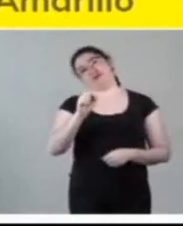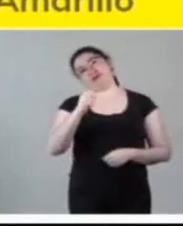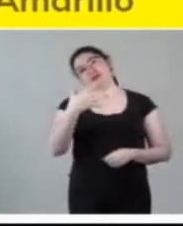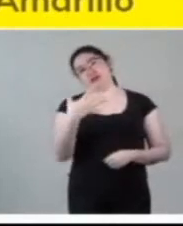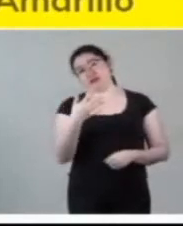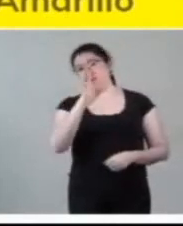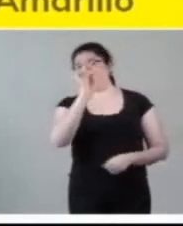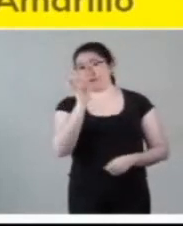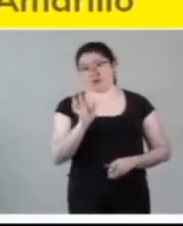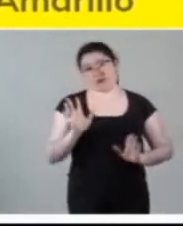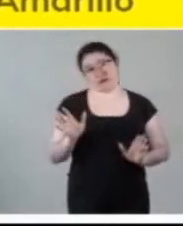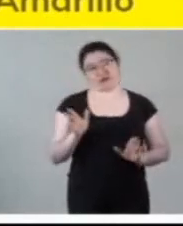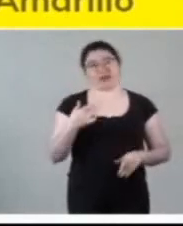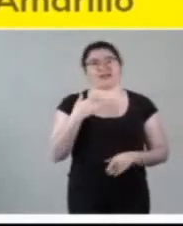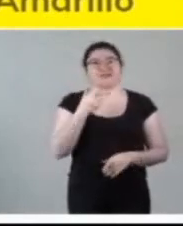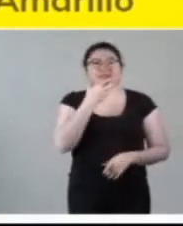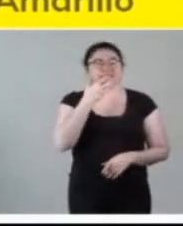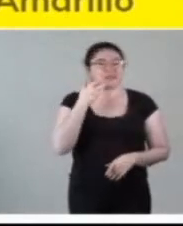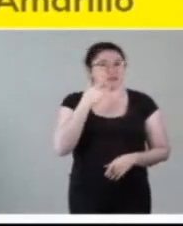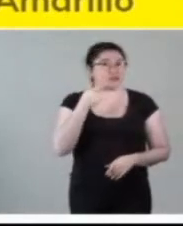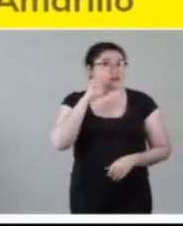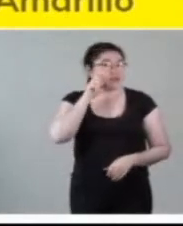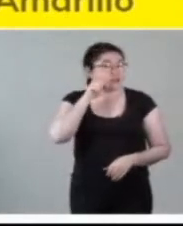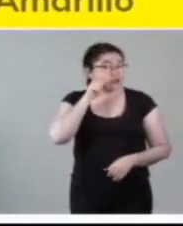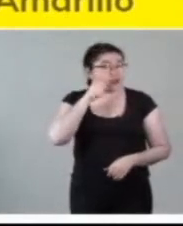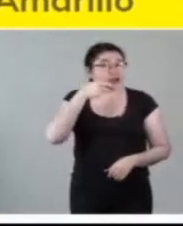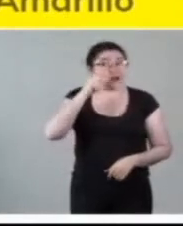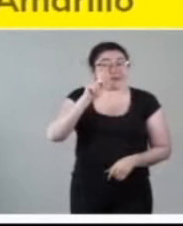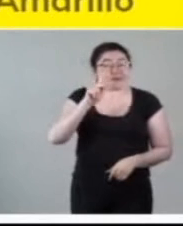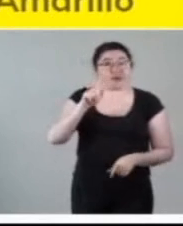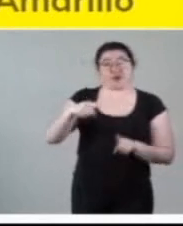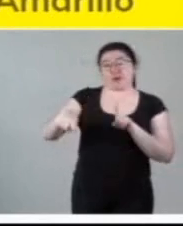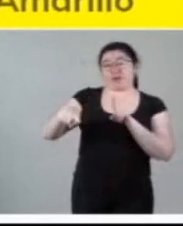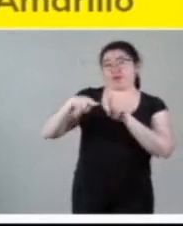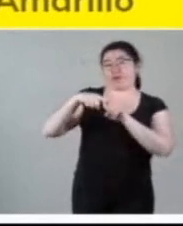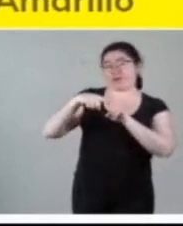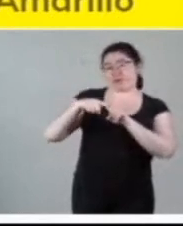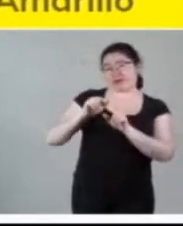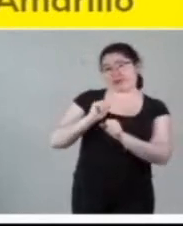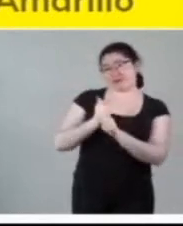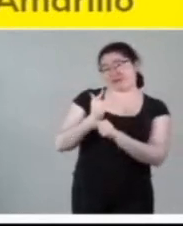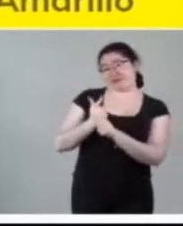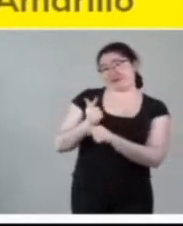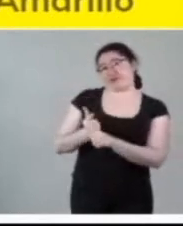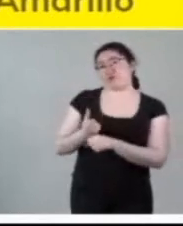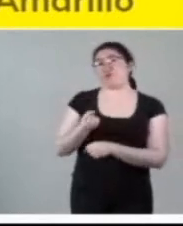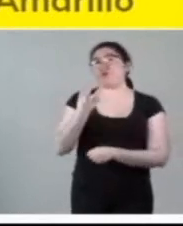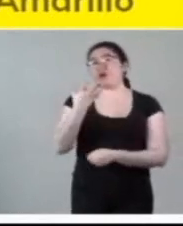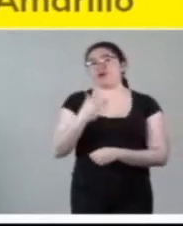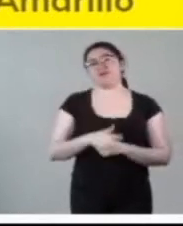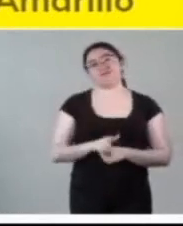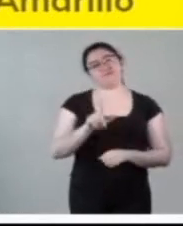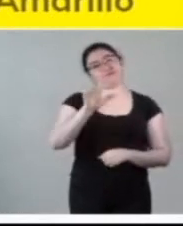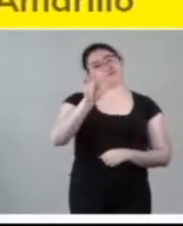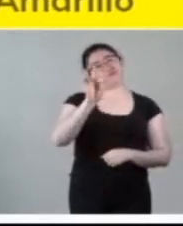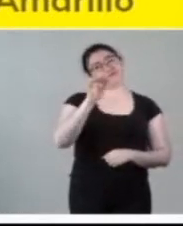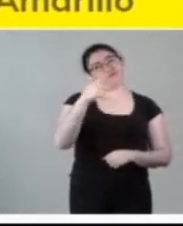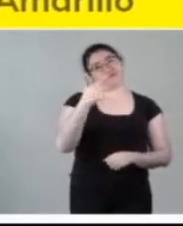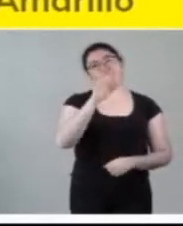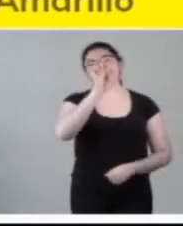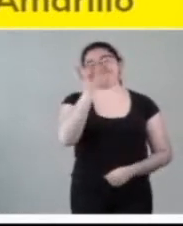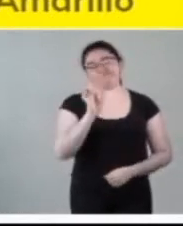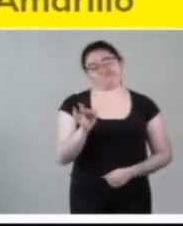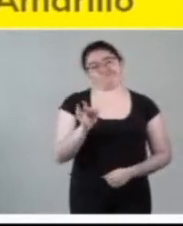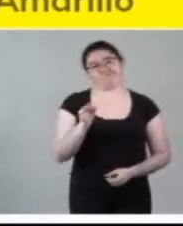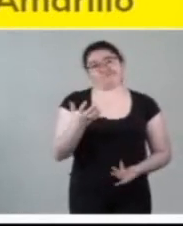semáforo naranja, pero el porcentaje de positividad está en 47%, lo que